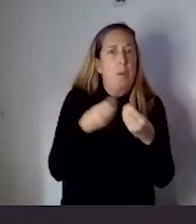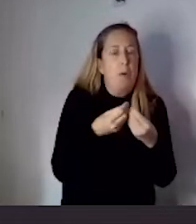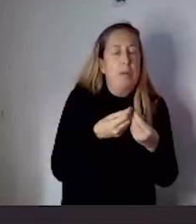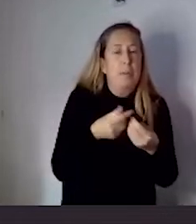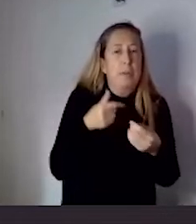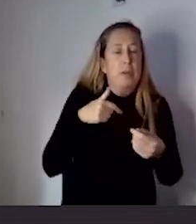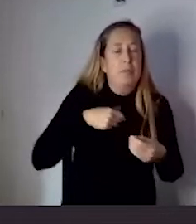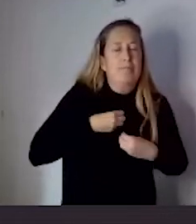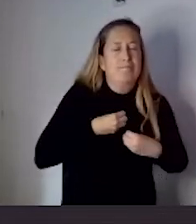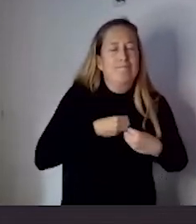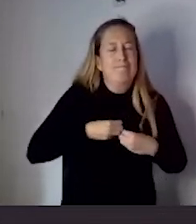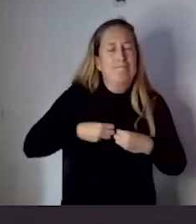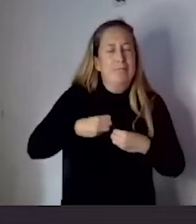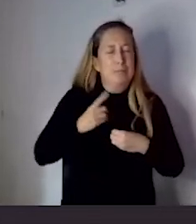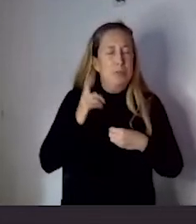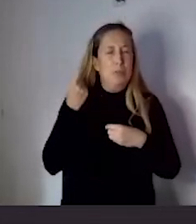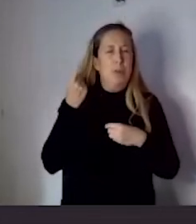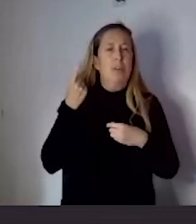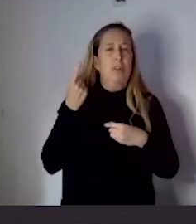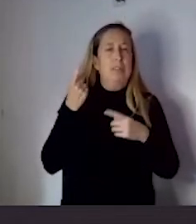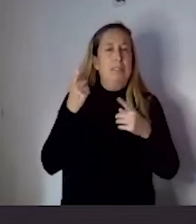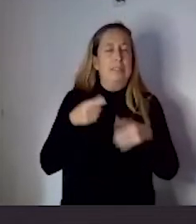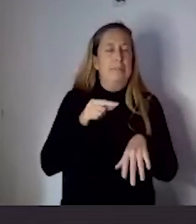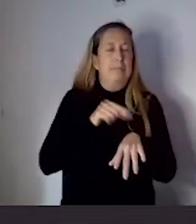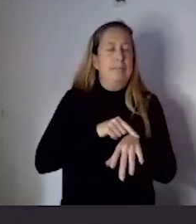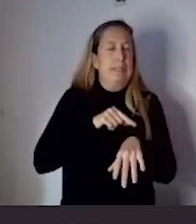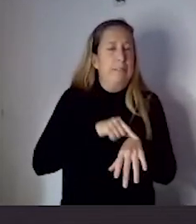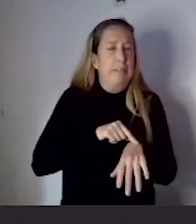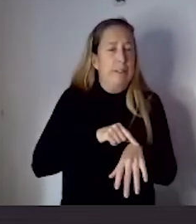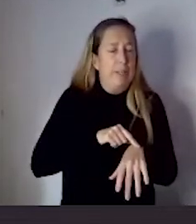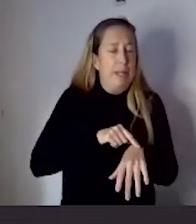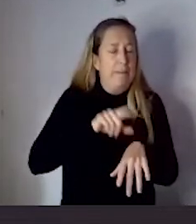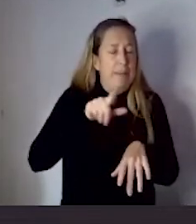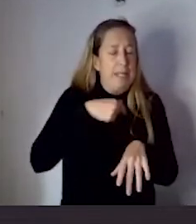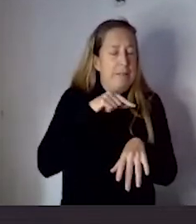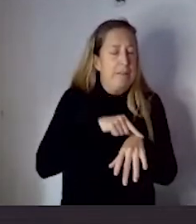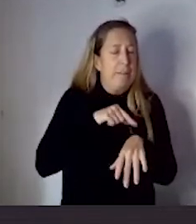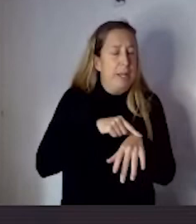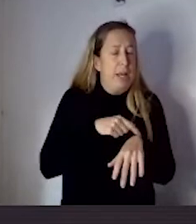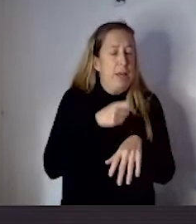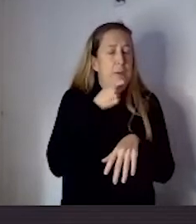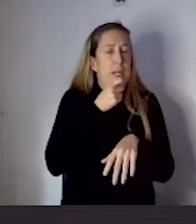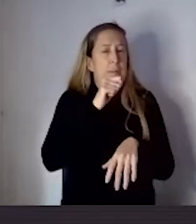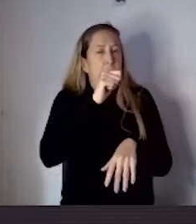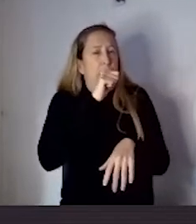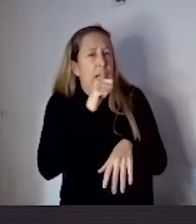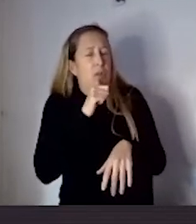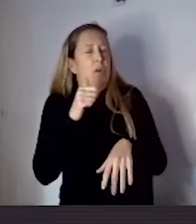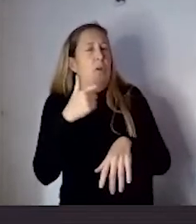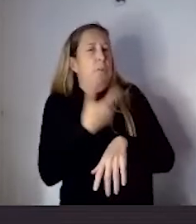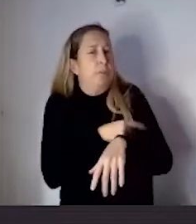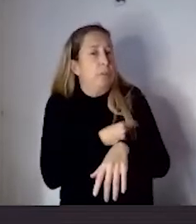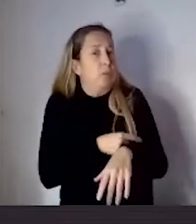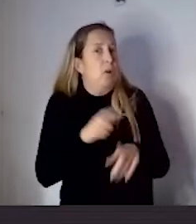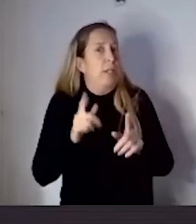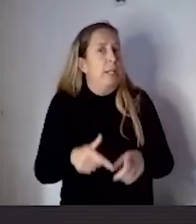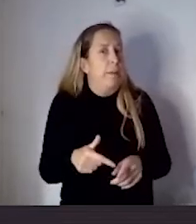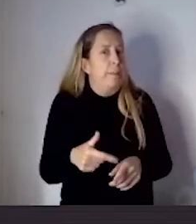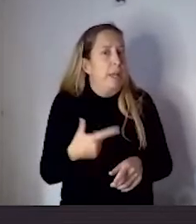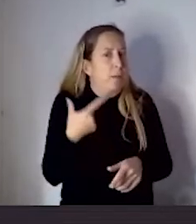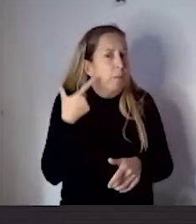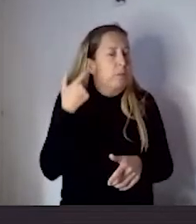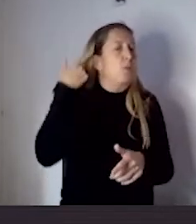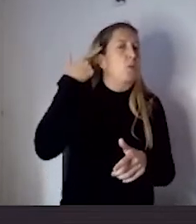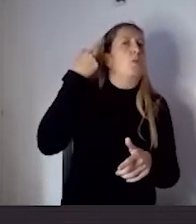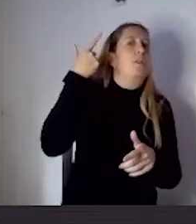sin embargo enfermedades como la adicción al alcohol a la droga y también situaciones como suicidio están incrementando cada año